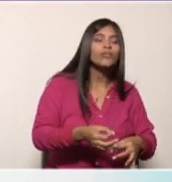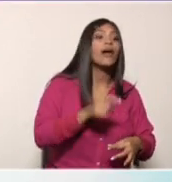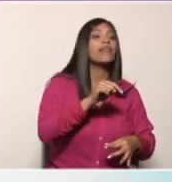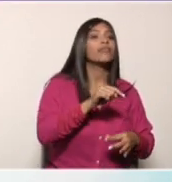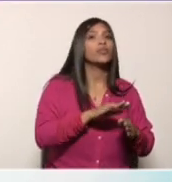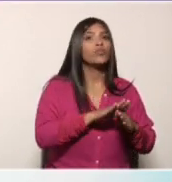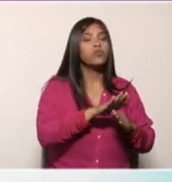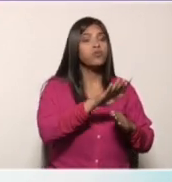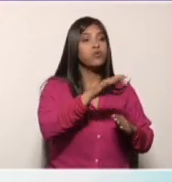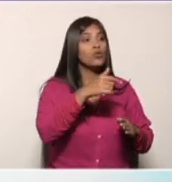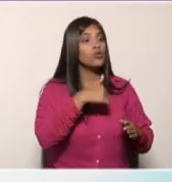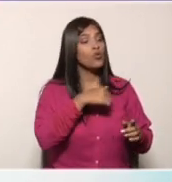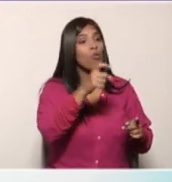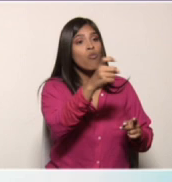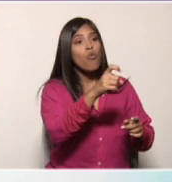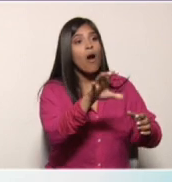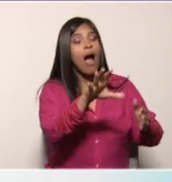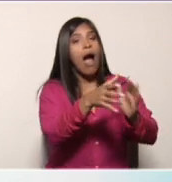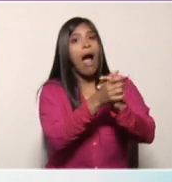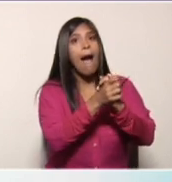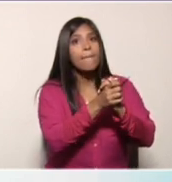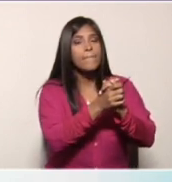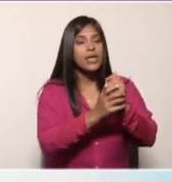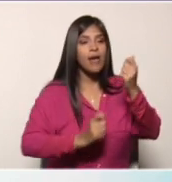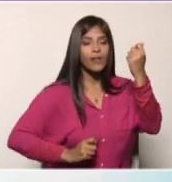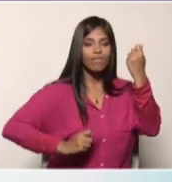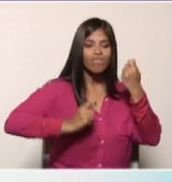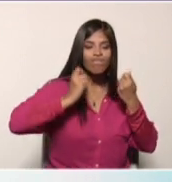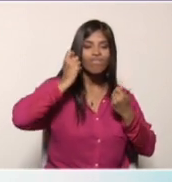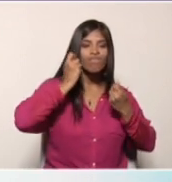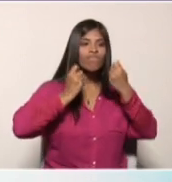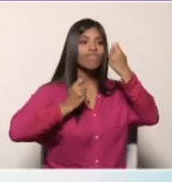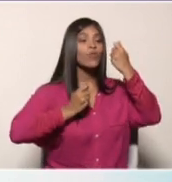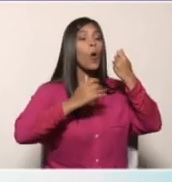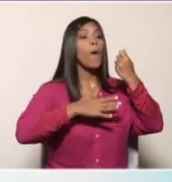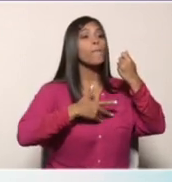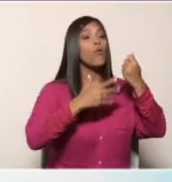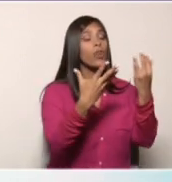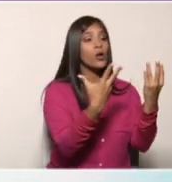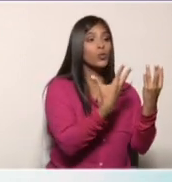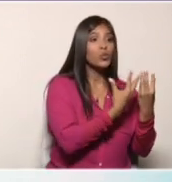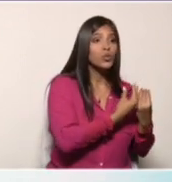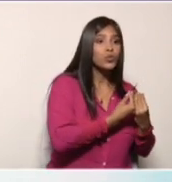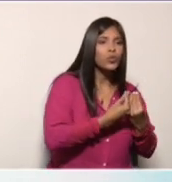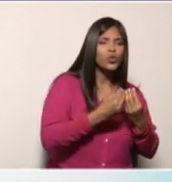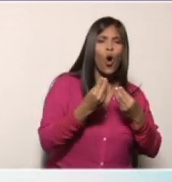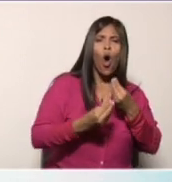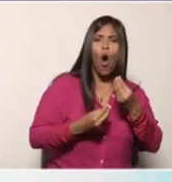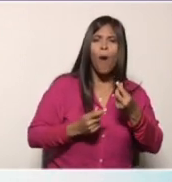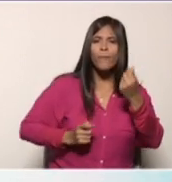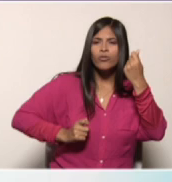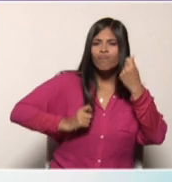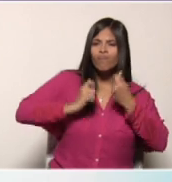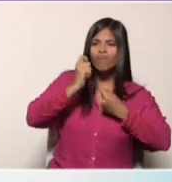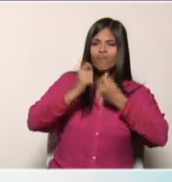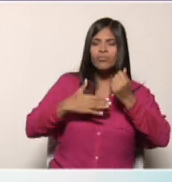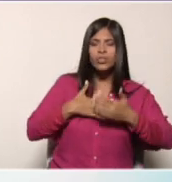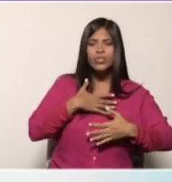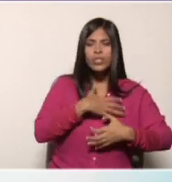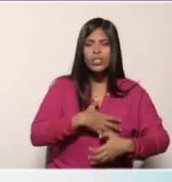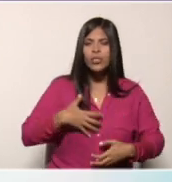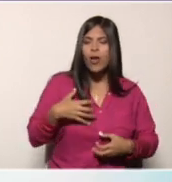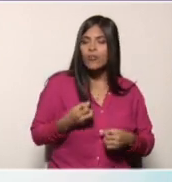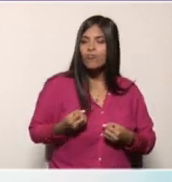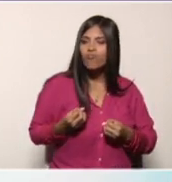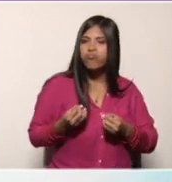Le pediré a mi amiga expresividad que les acompañe para que les ayude a expresar sus emociones y sentimientos